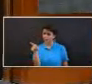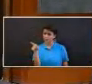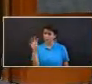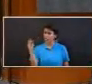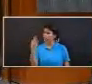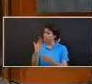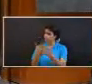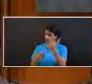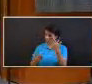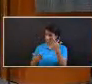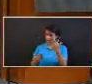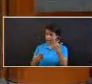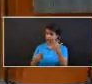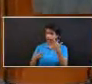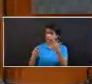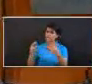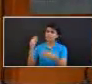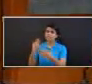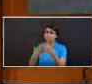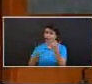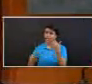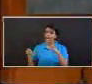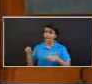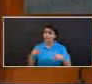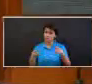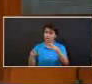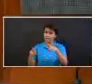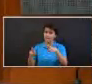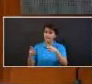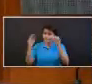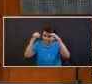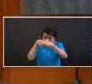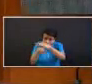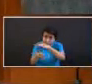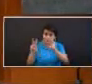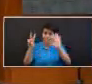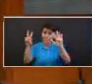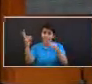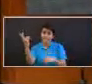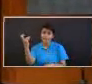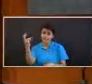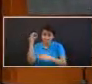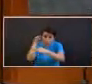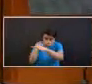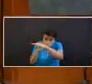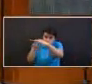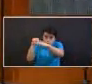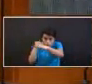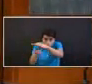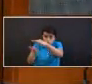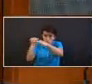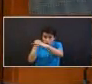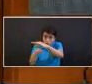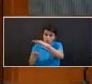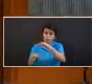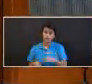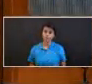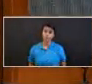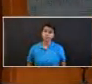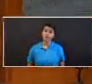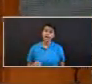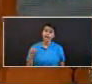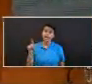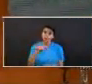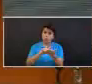que se vaya y que vaya al Jordán y que ahí se sumerja 7 veces. Jordán es lugar de humillación. De